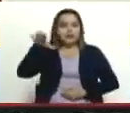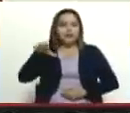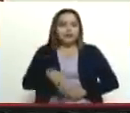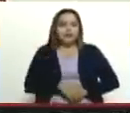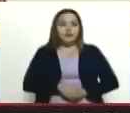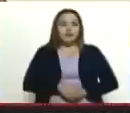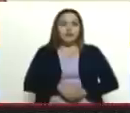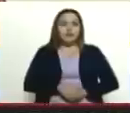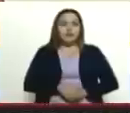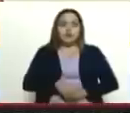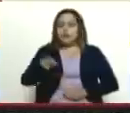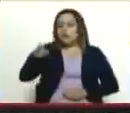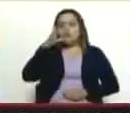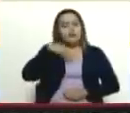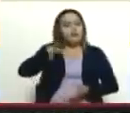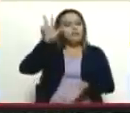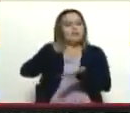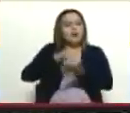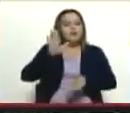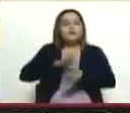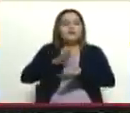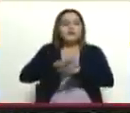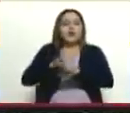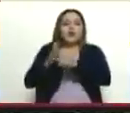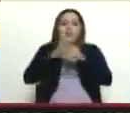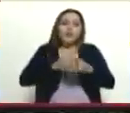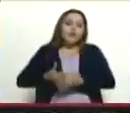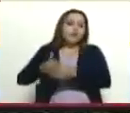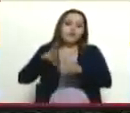Eso no se aprobó porque Estados Unidos no quiso firmar.